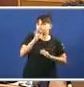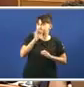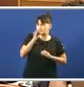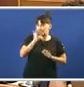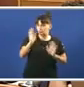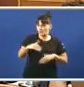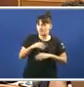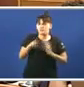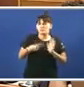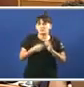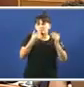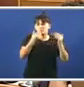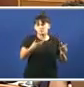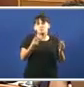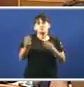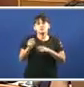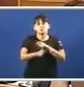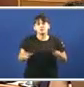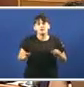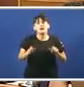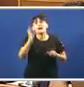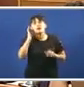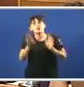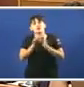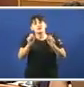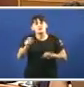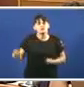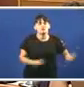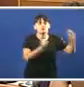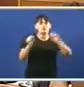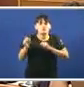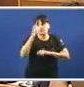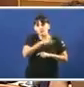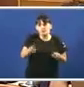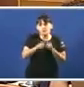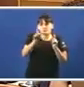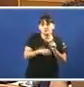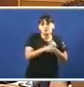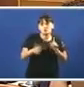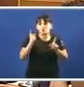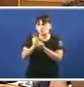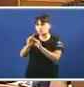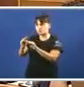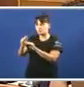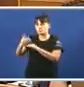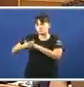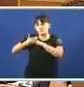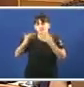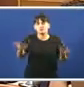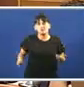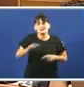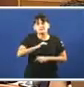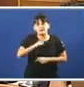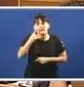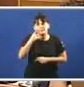ser completa. Moitas mulleres seguen estando nunha situación de desprotección, denunciantes ou non, ante os seus agresores. Por lo tanto, agardamos, se nos